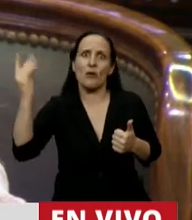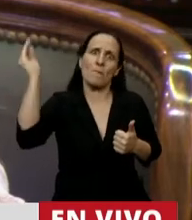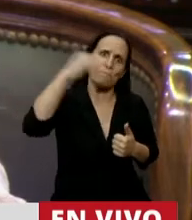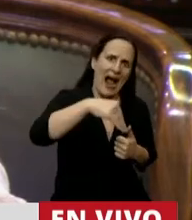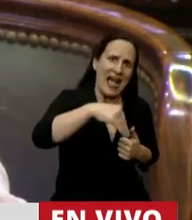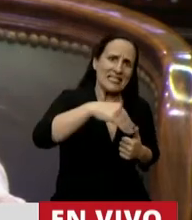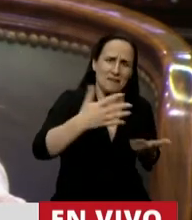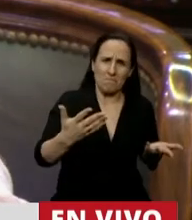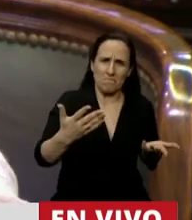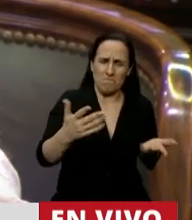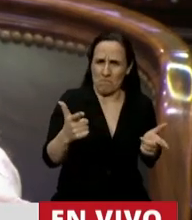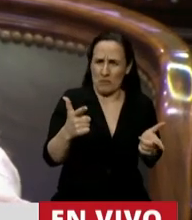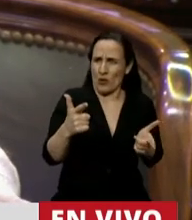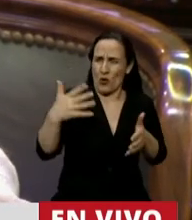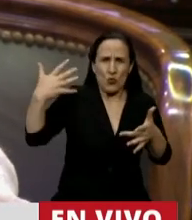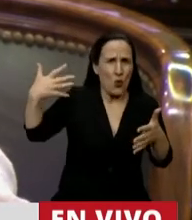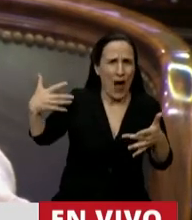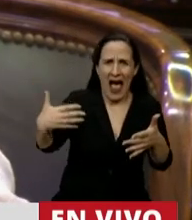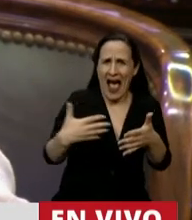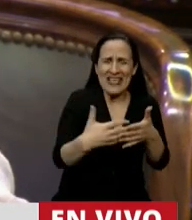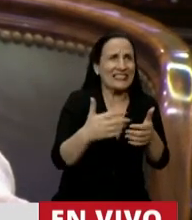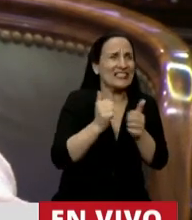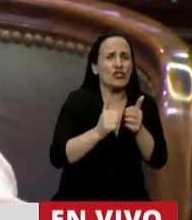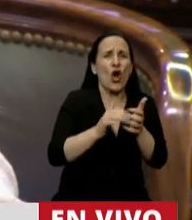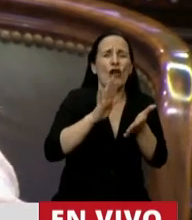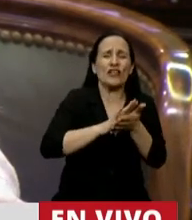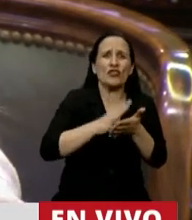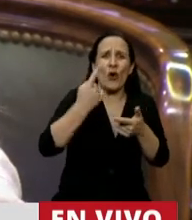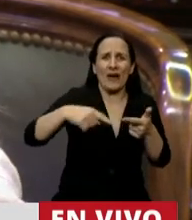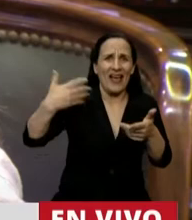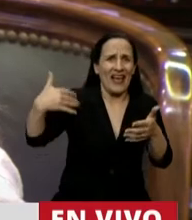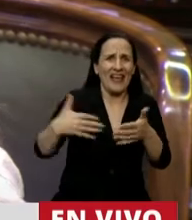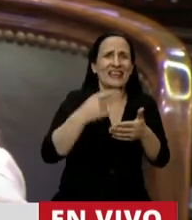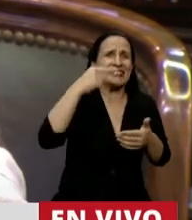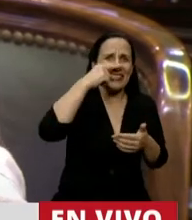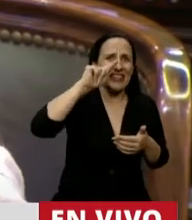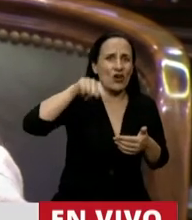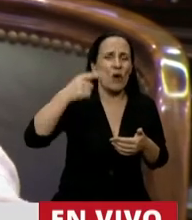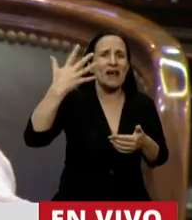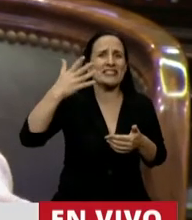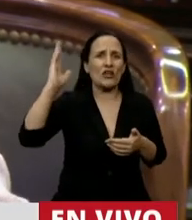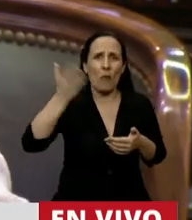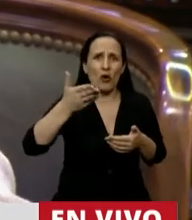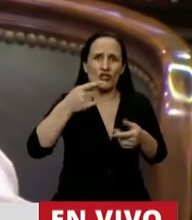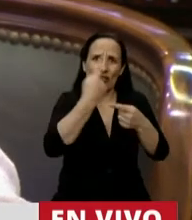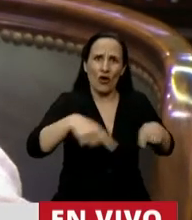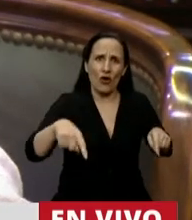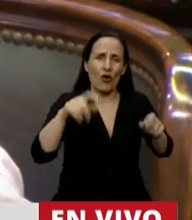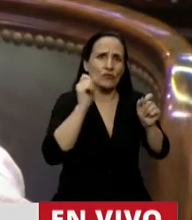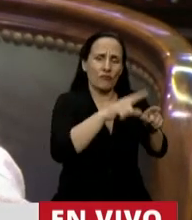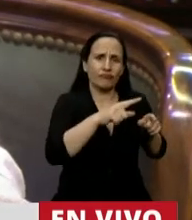un registro tan alto en la historia. Estamos hablando de una confiscación del 7.5% de sus